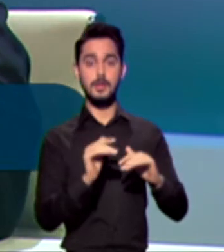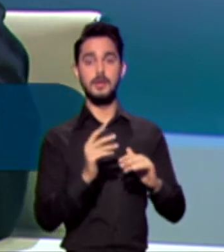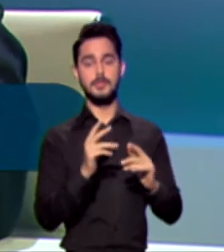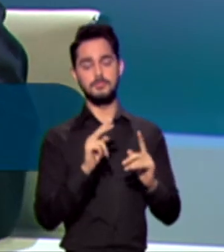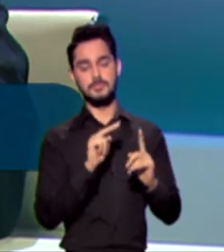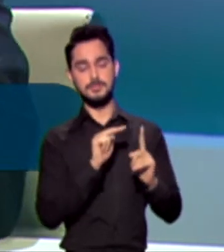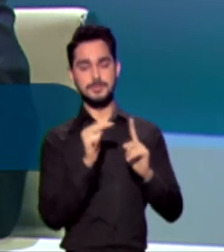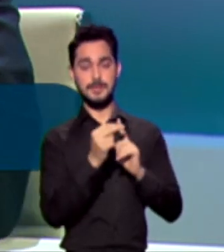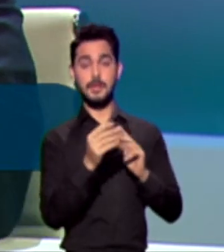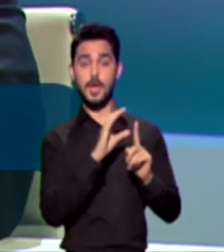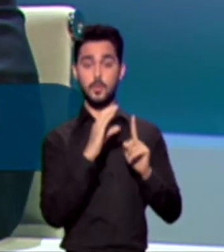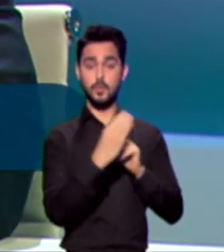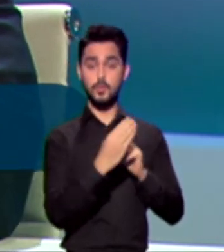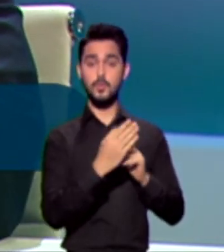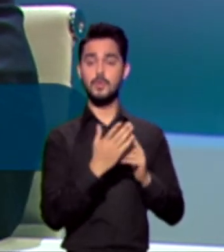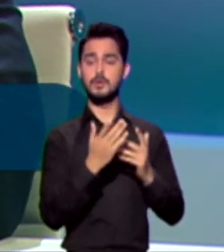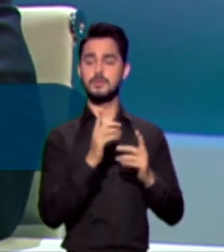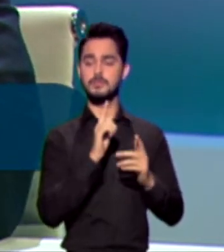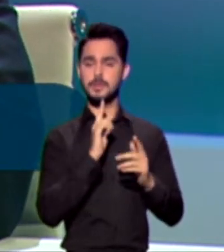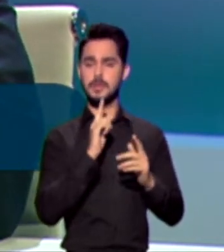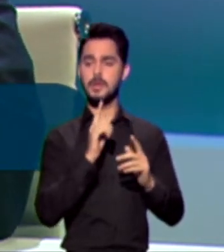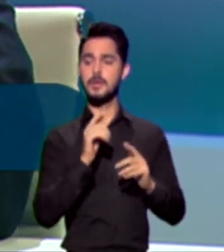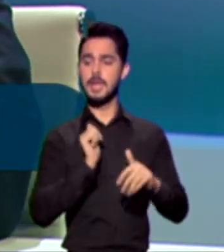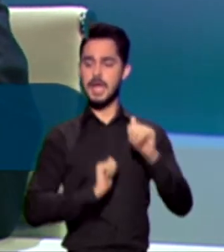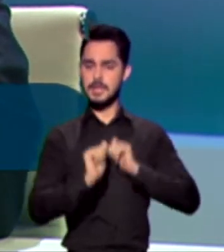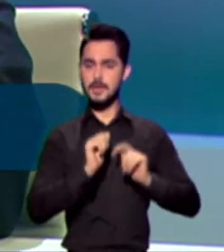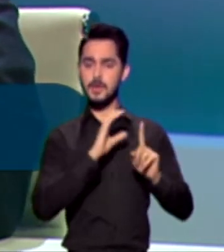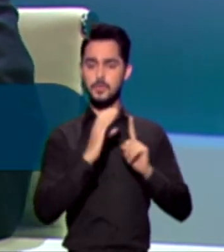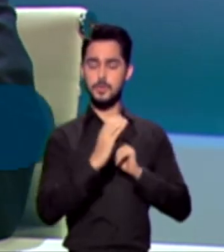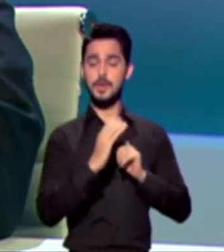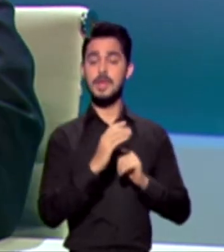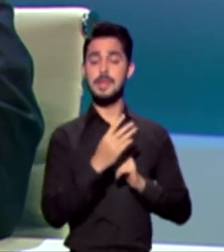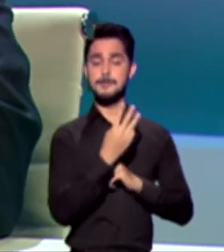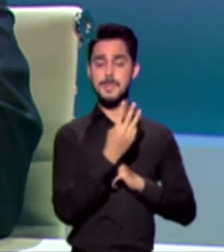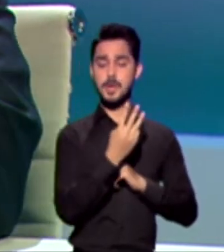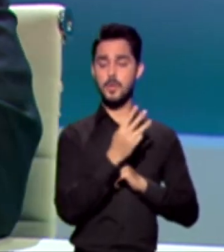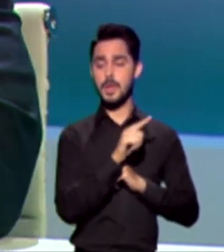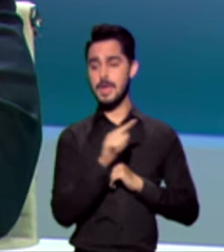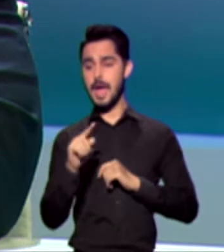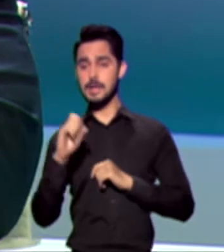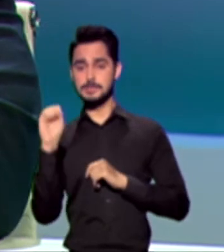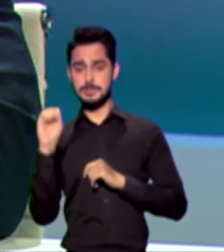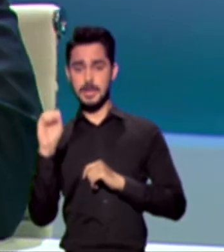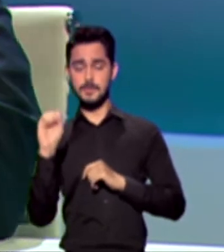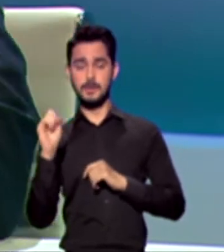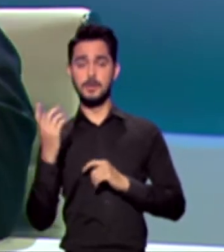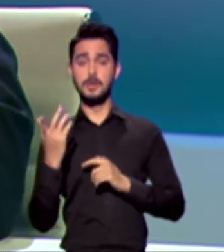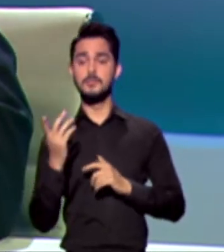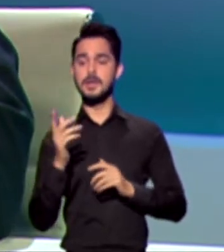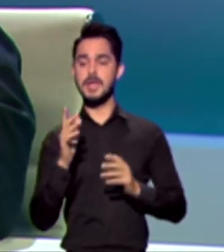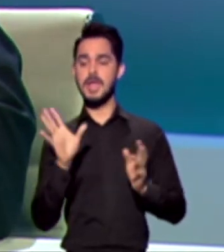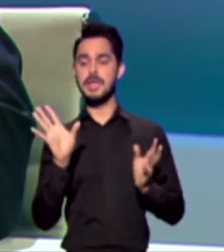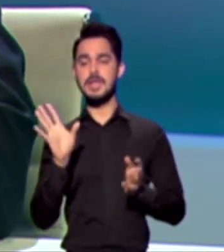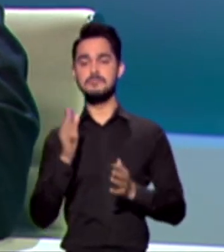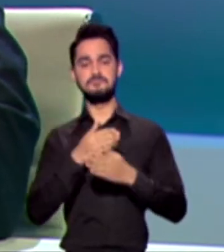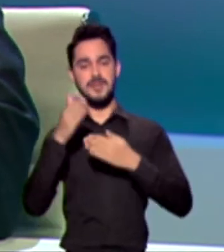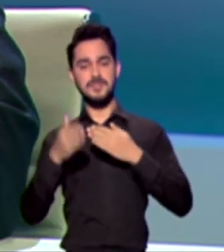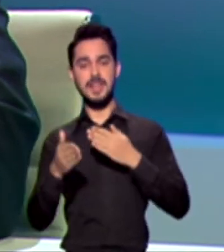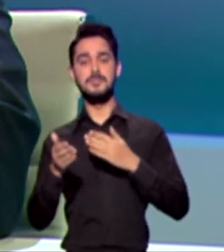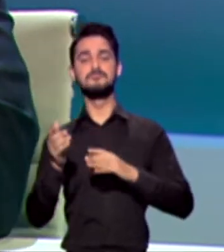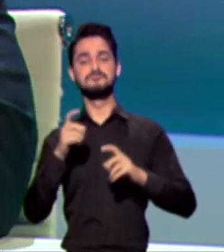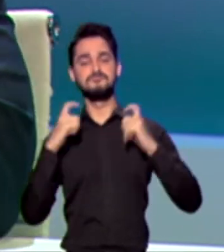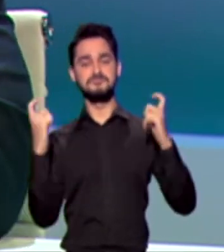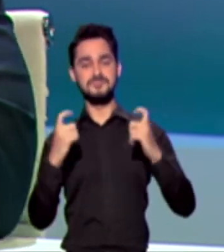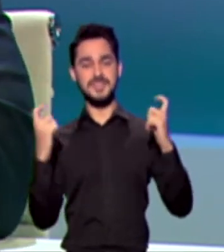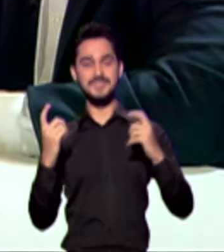vista cultural, que haya una actividad cultural de miércoles a sábado, y cerramos con una gran fiesta en el Paseo del Litoral el día 16.